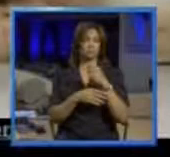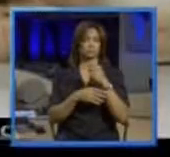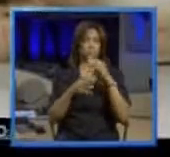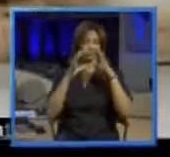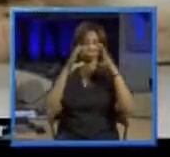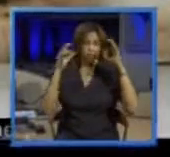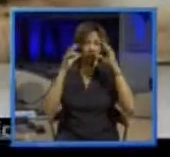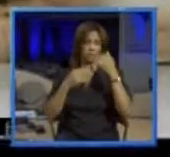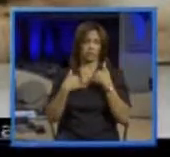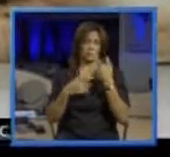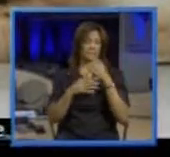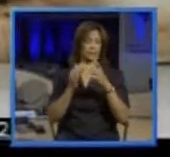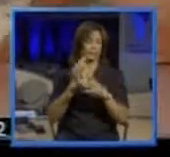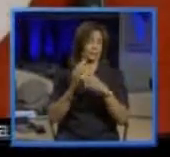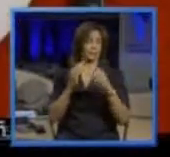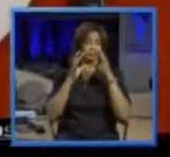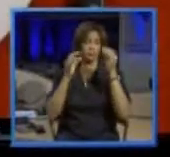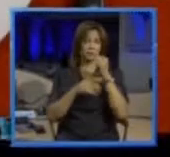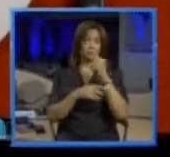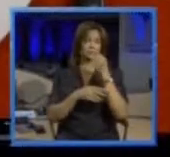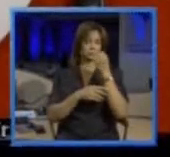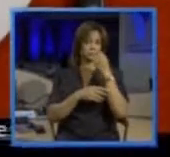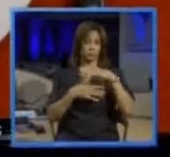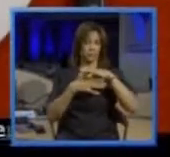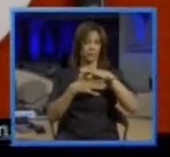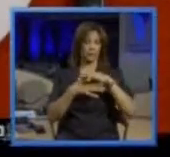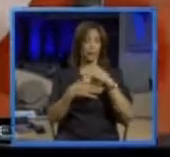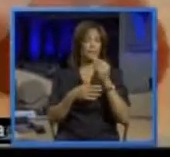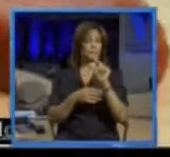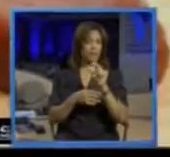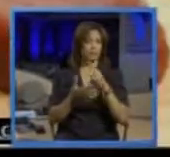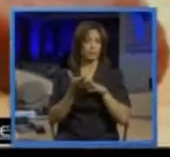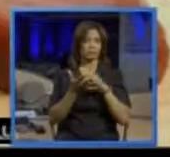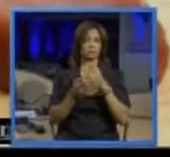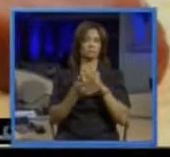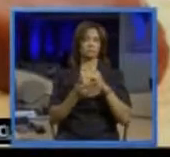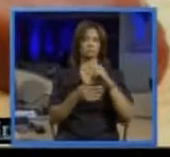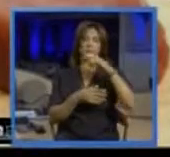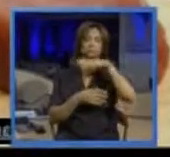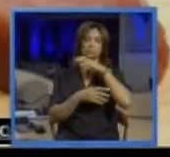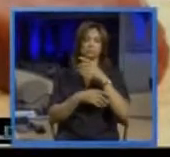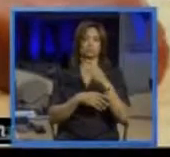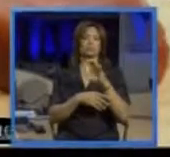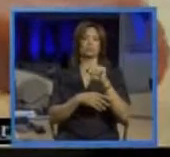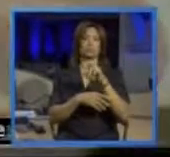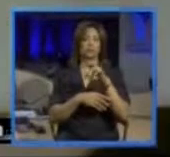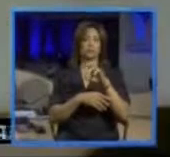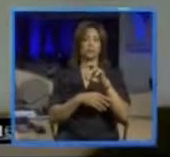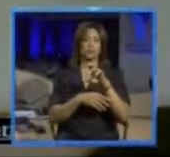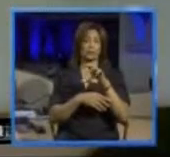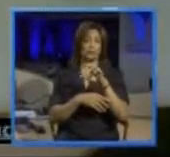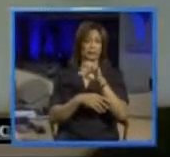del gato que contiene materia fecal de gato al comer carne cruda o poco cocida en especial puerco Cordero carne de casa